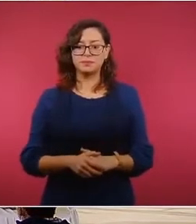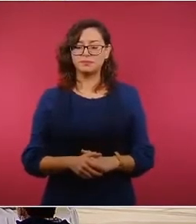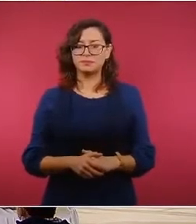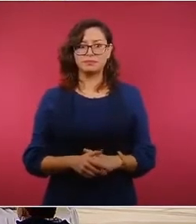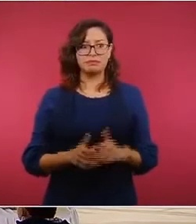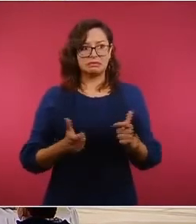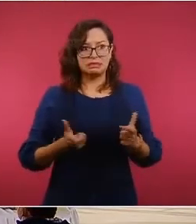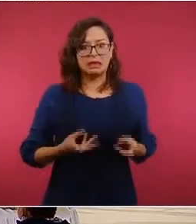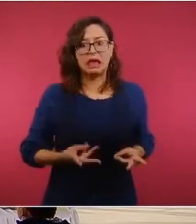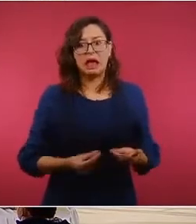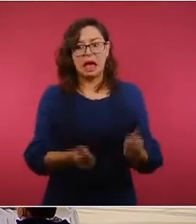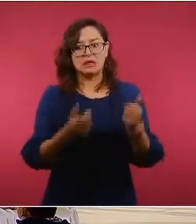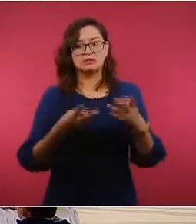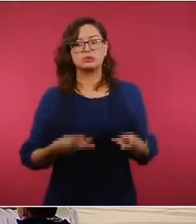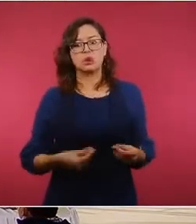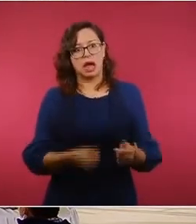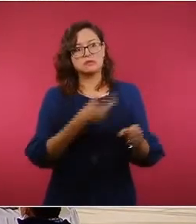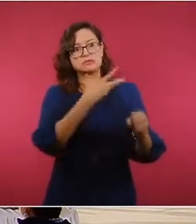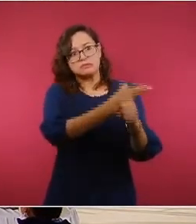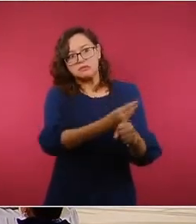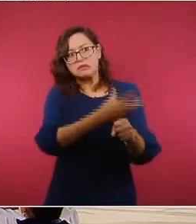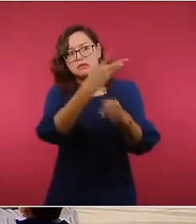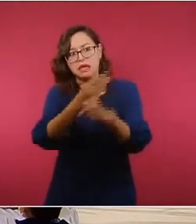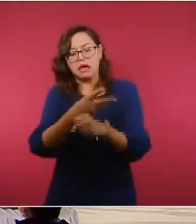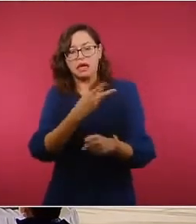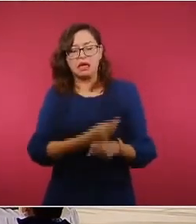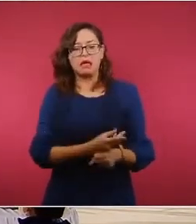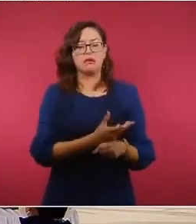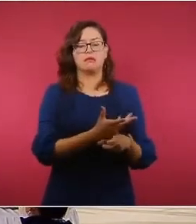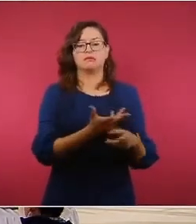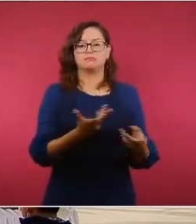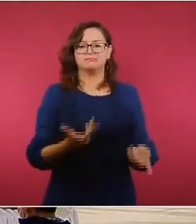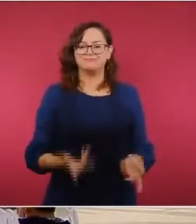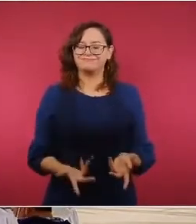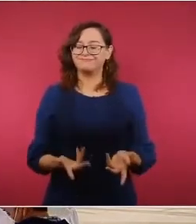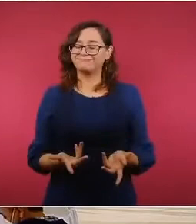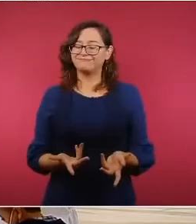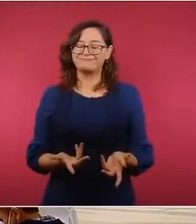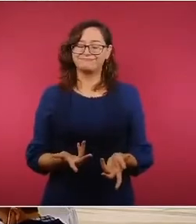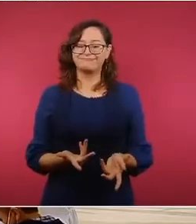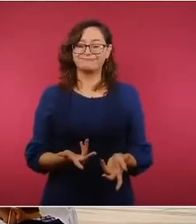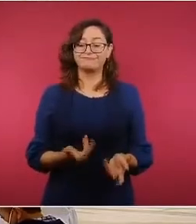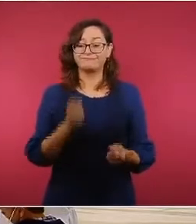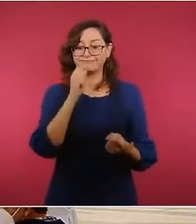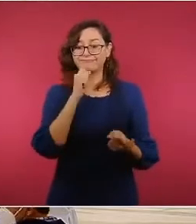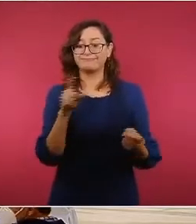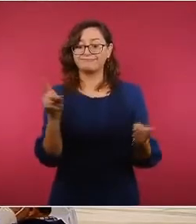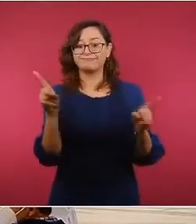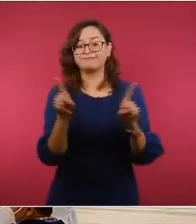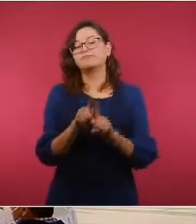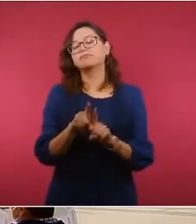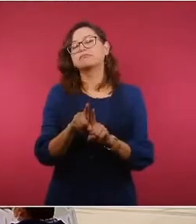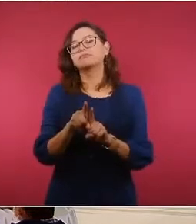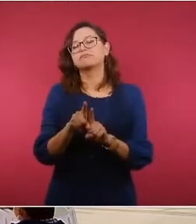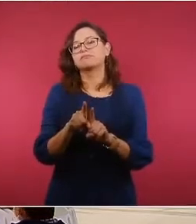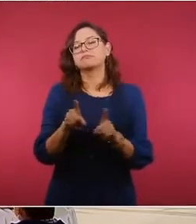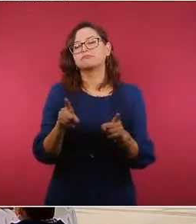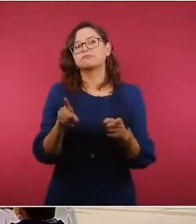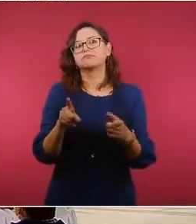de mantenimiento, y se había la idea de que